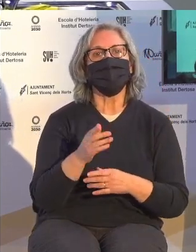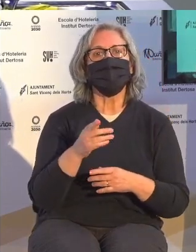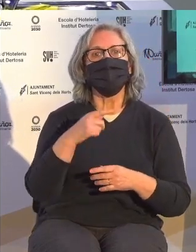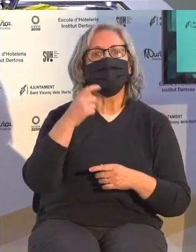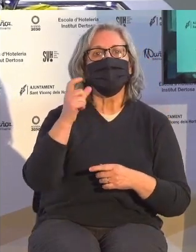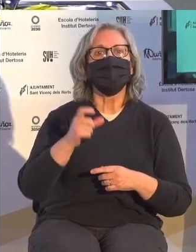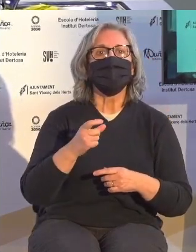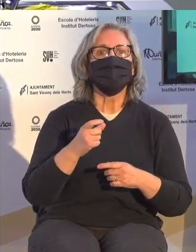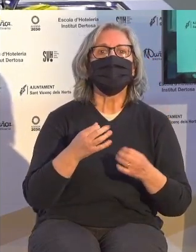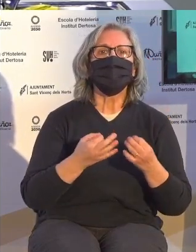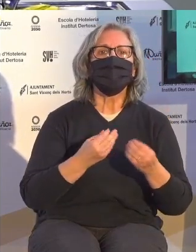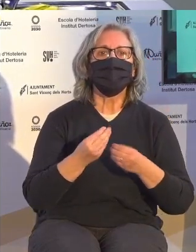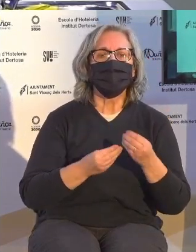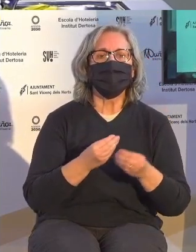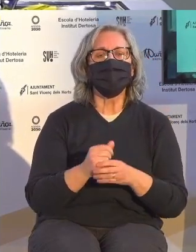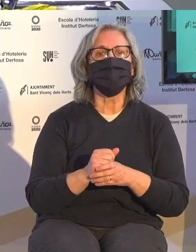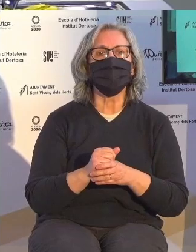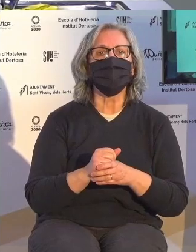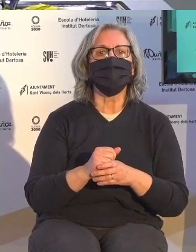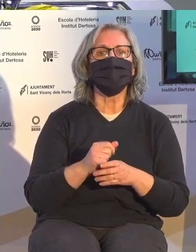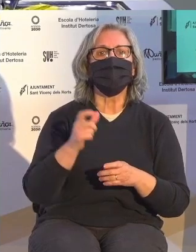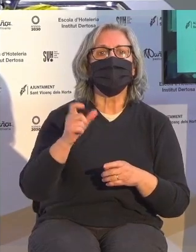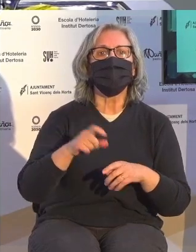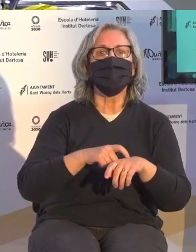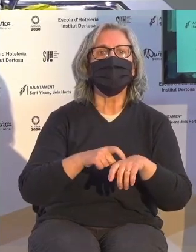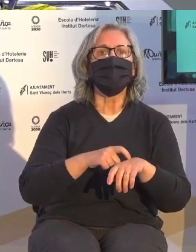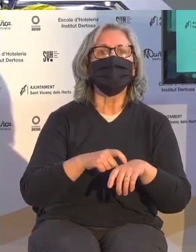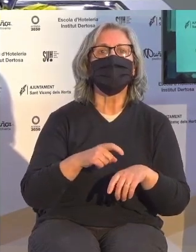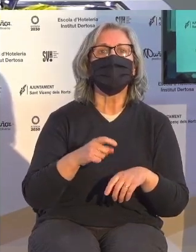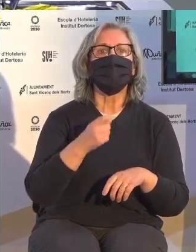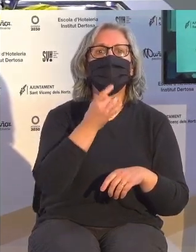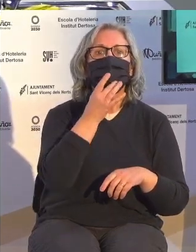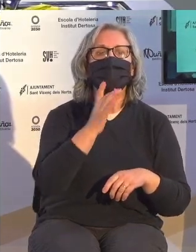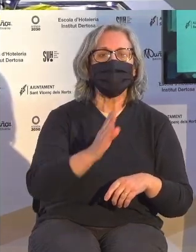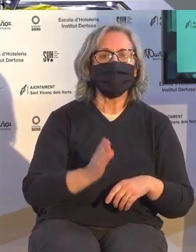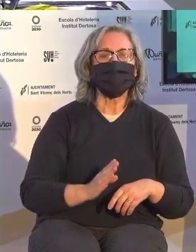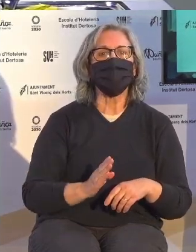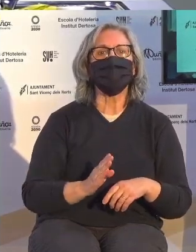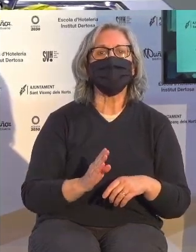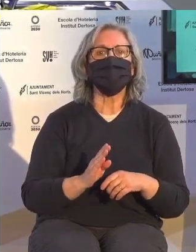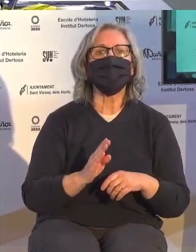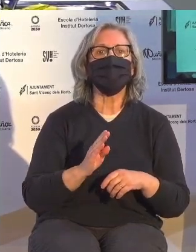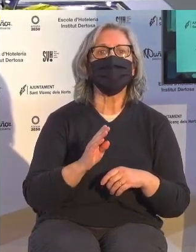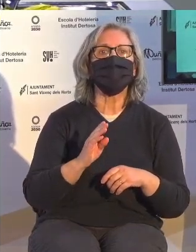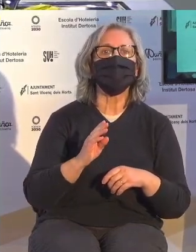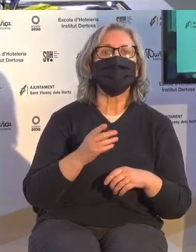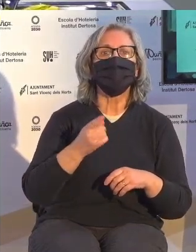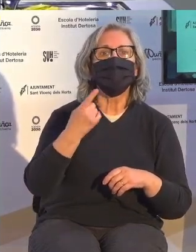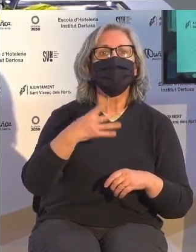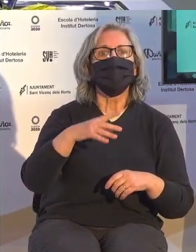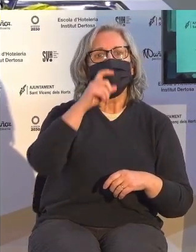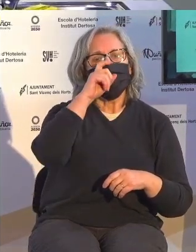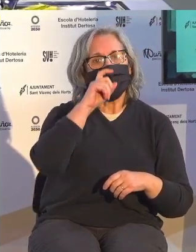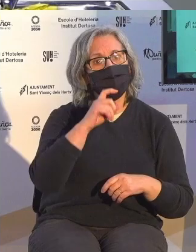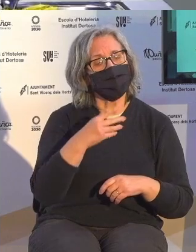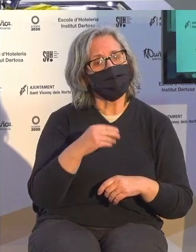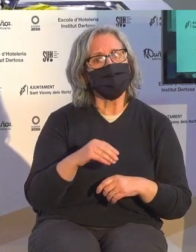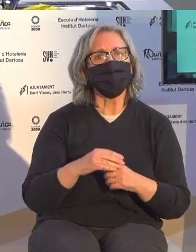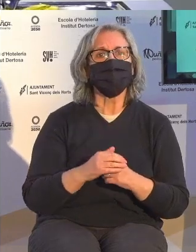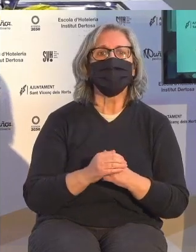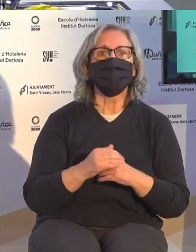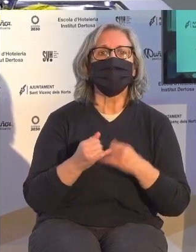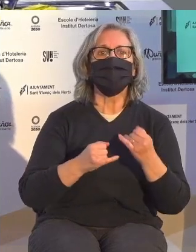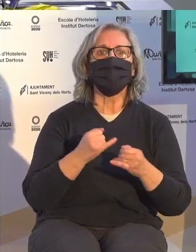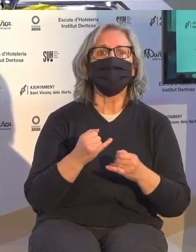brasileño nacido y criado en brasil cuando tenía de cenovio años porque estoy en económicas de preguntar